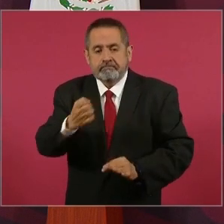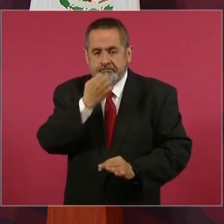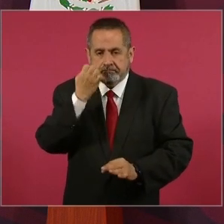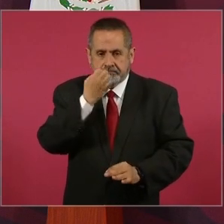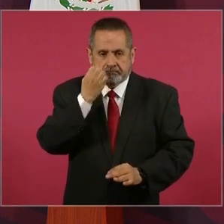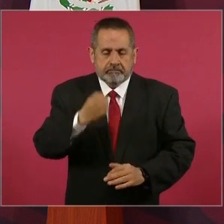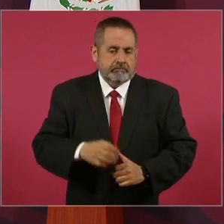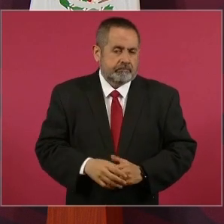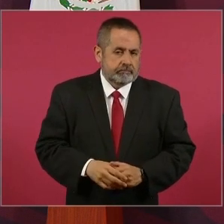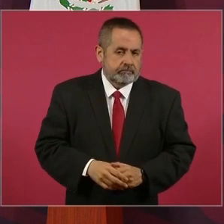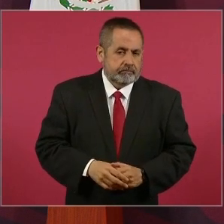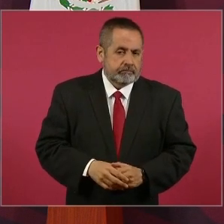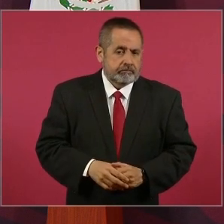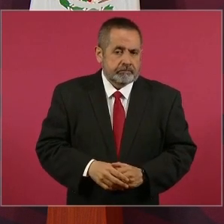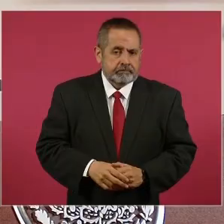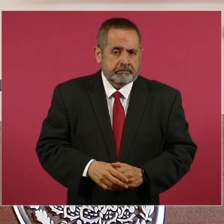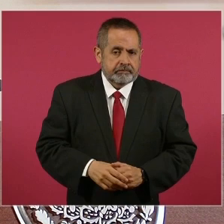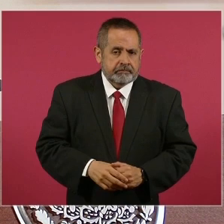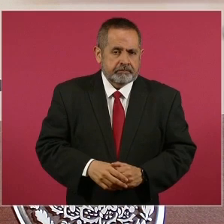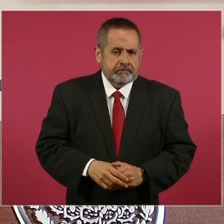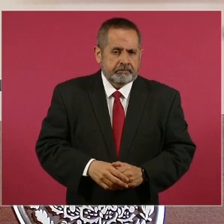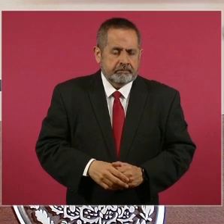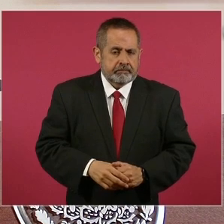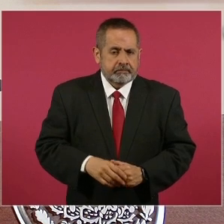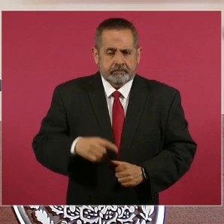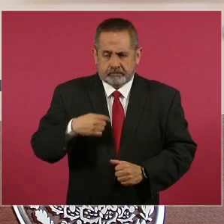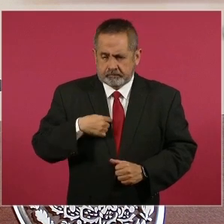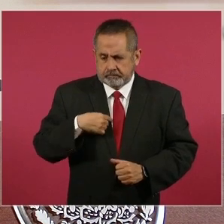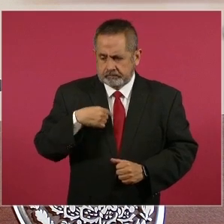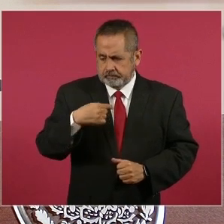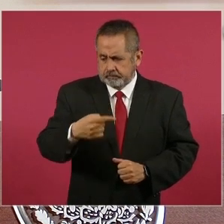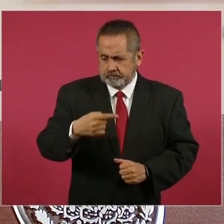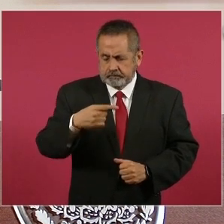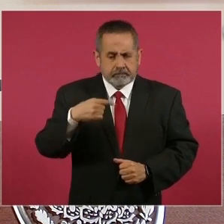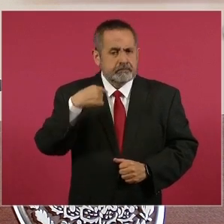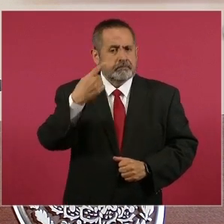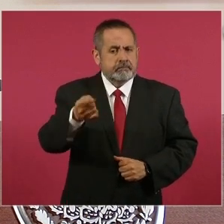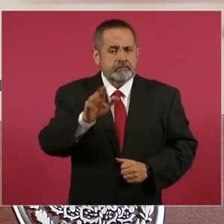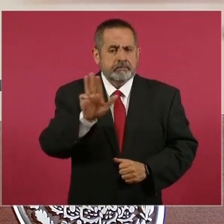tenemos voy el próximo